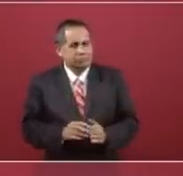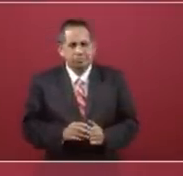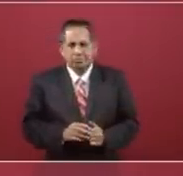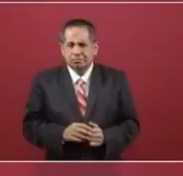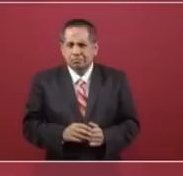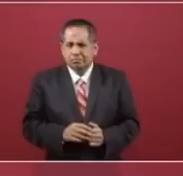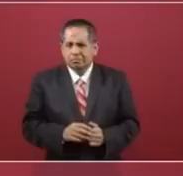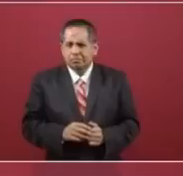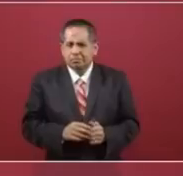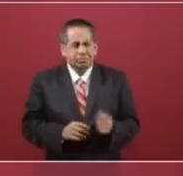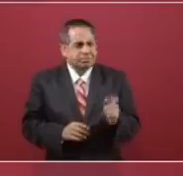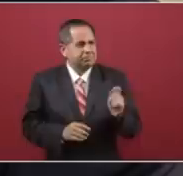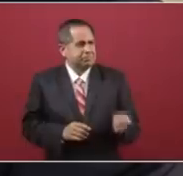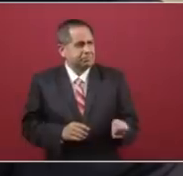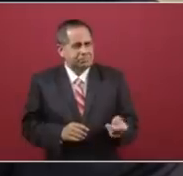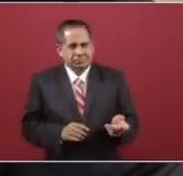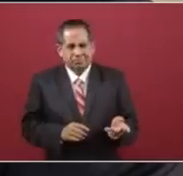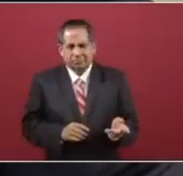un